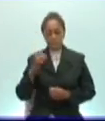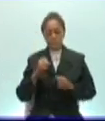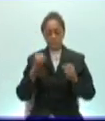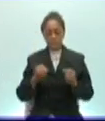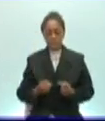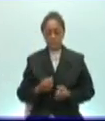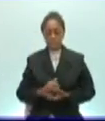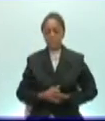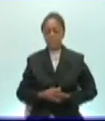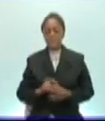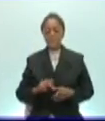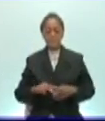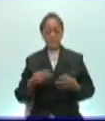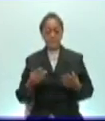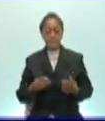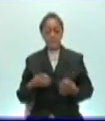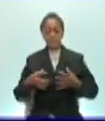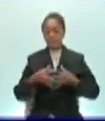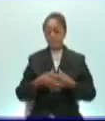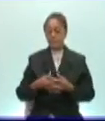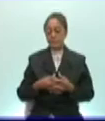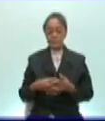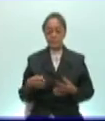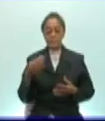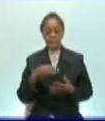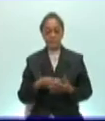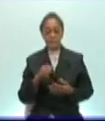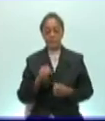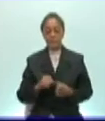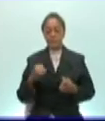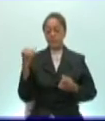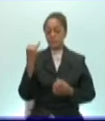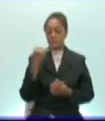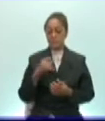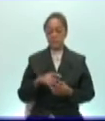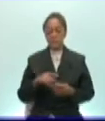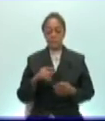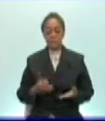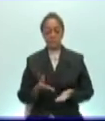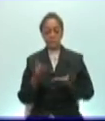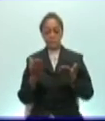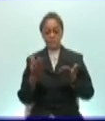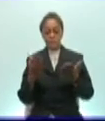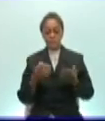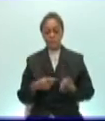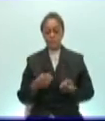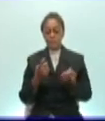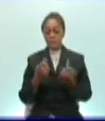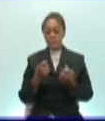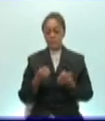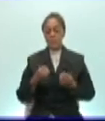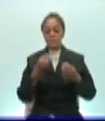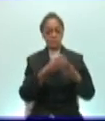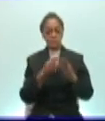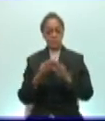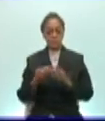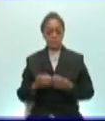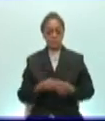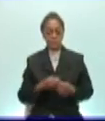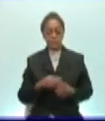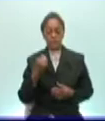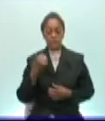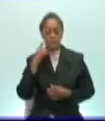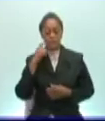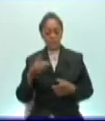autonómico. Pero Estados Unidos, que ha arribado a su fase imperialista con un desarrollo, necesita colonias, y el país más